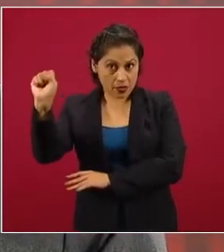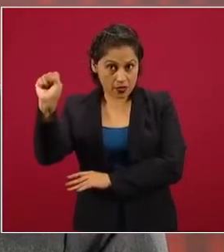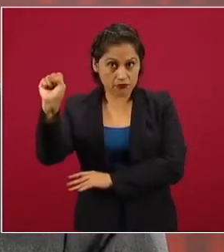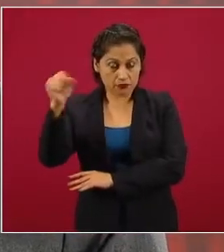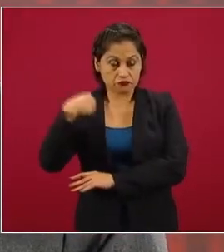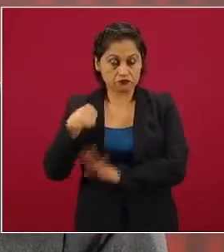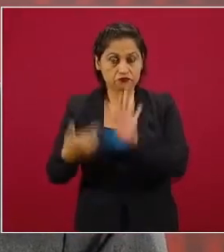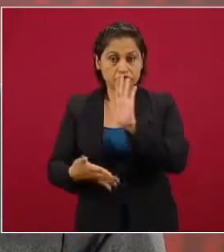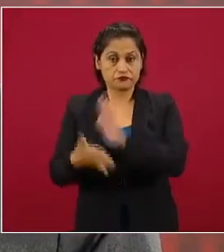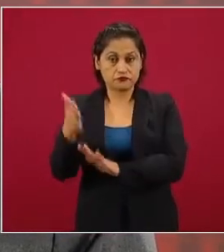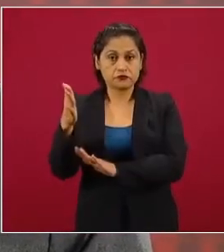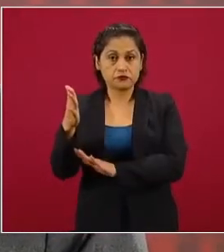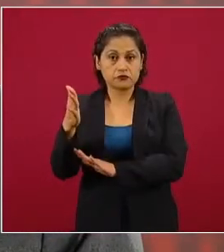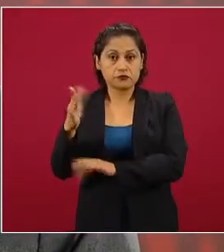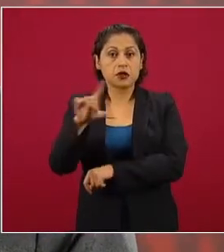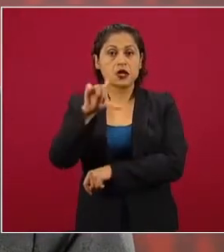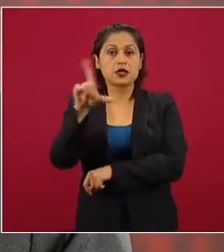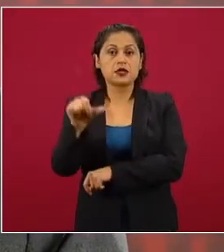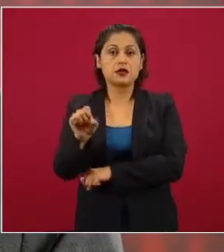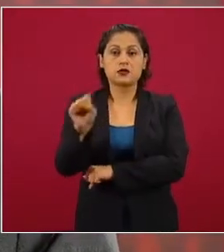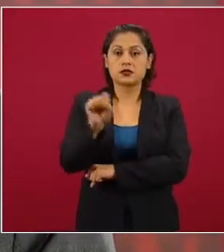y me voy a guardar.